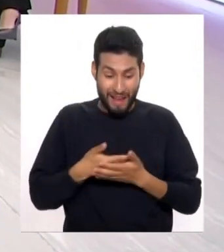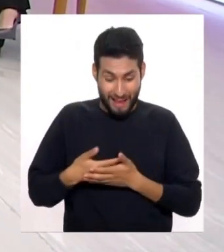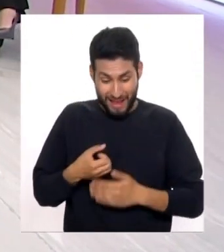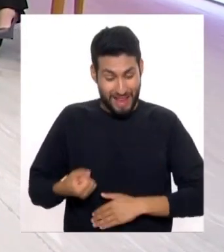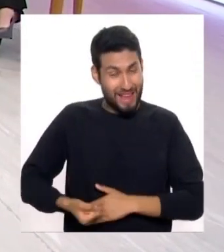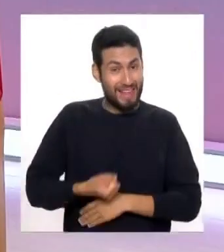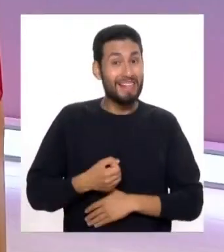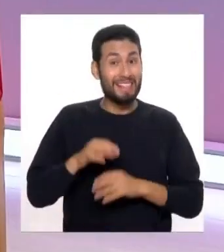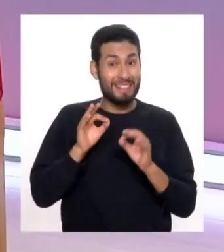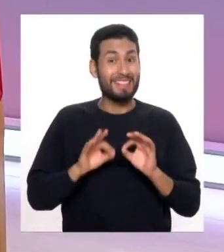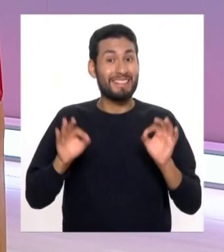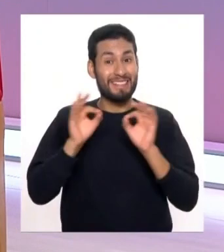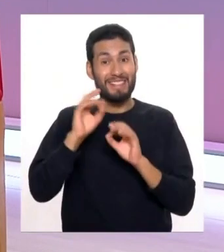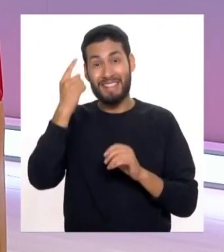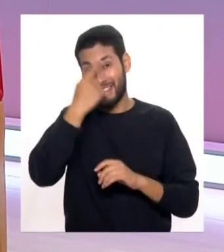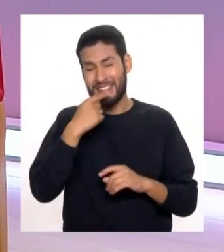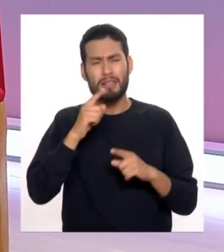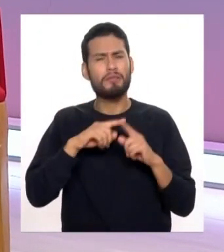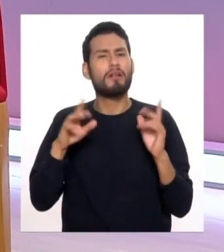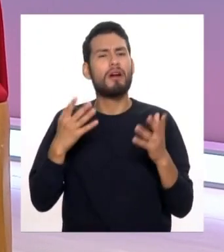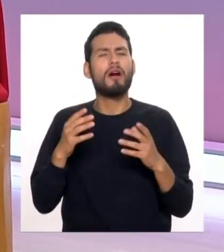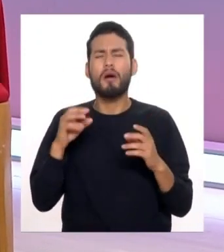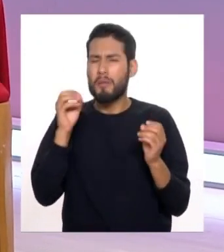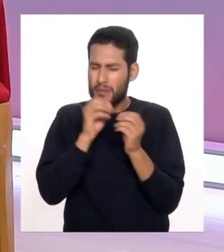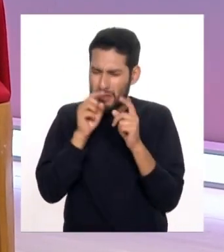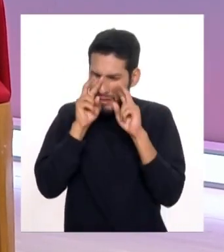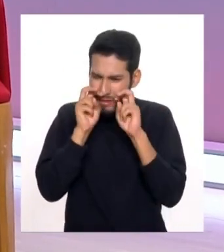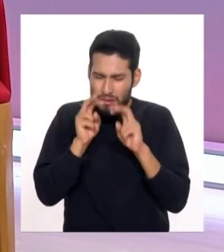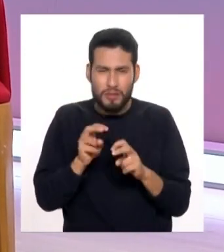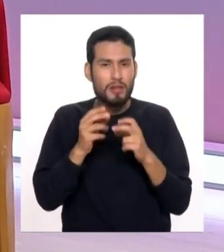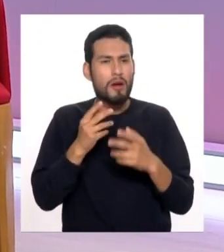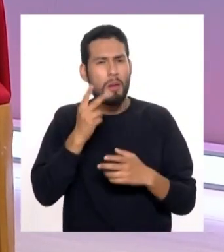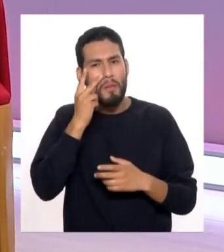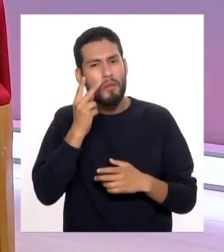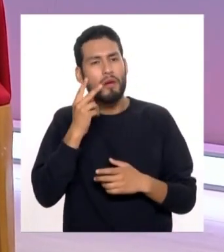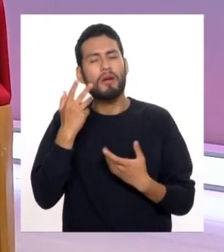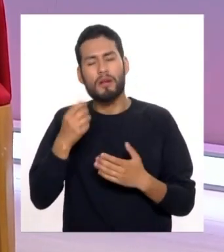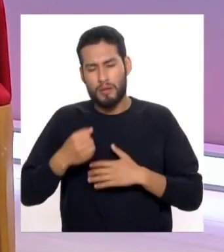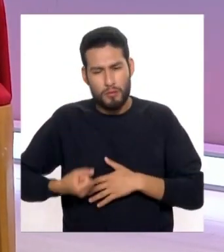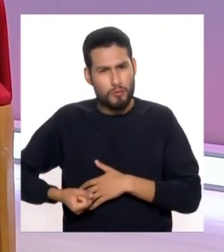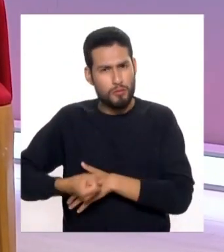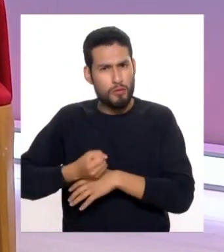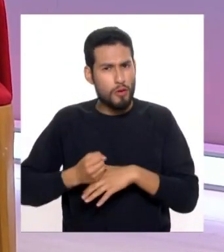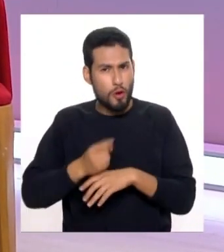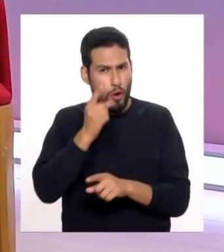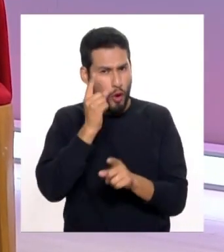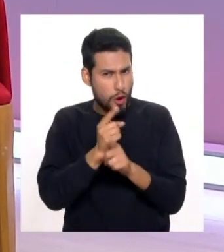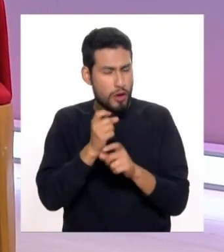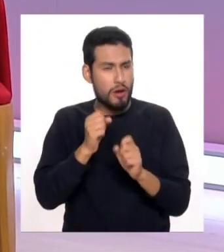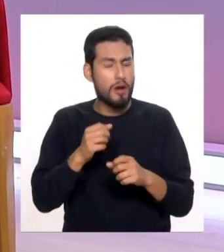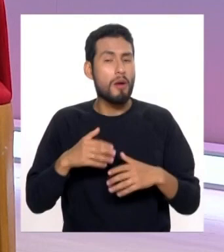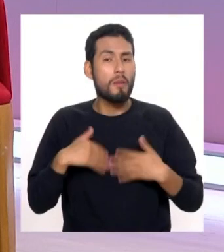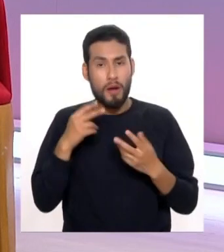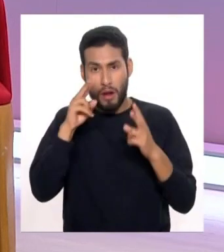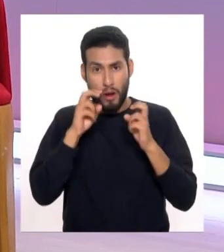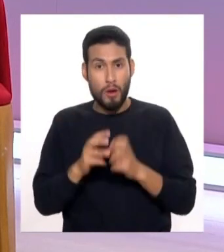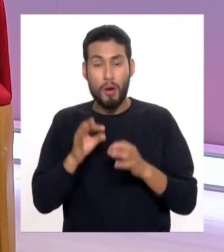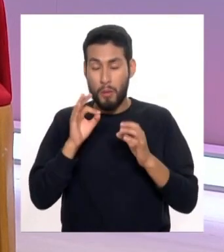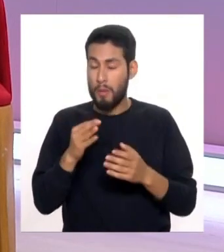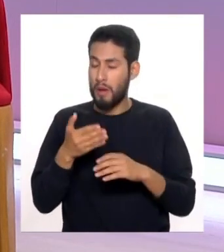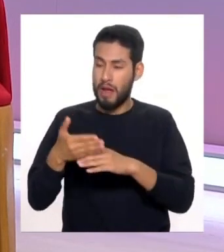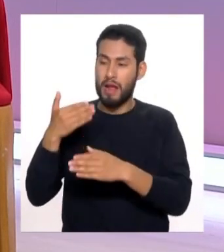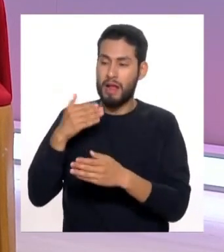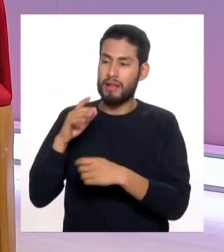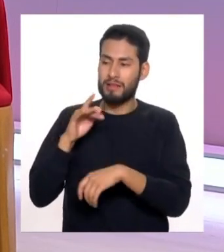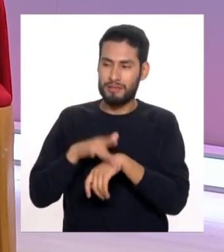es importante, pero hay que ser más detallados en poder ver esta ecografía que sea correcta para poder diagnosticar a tiempo.